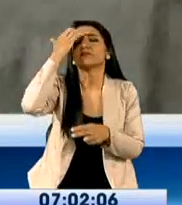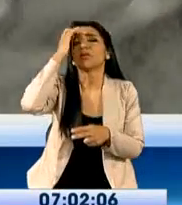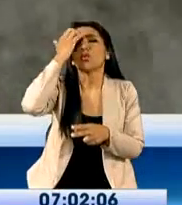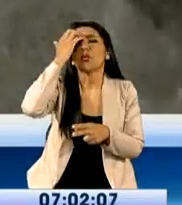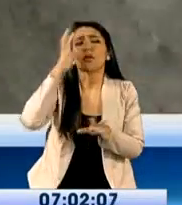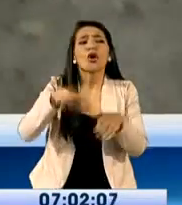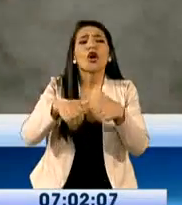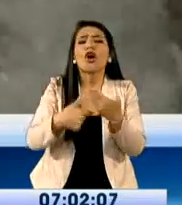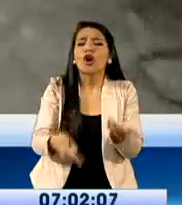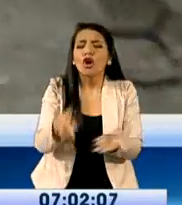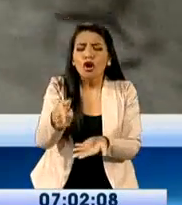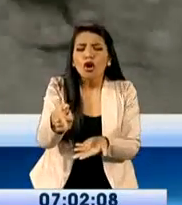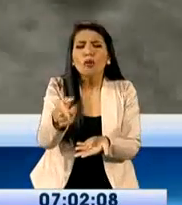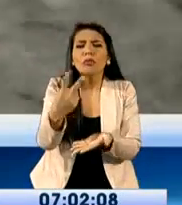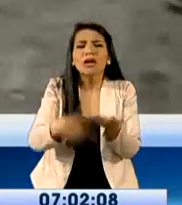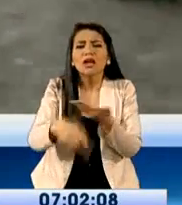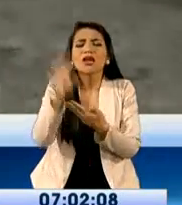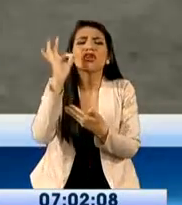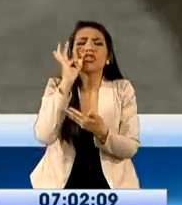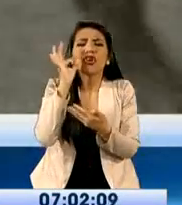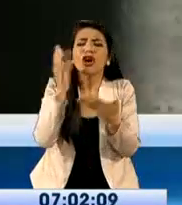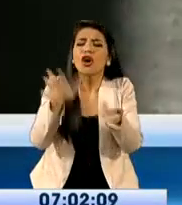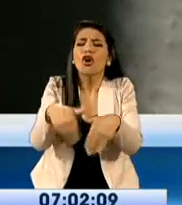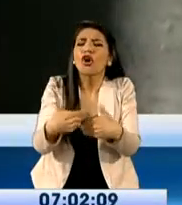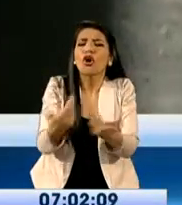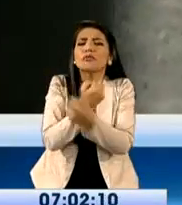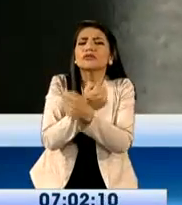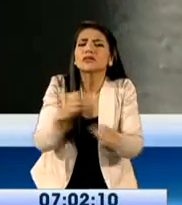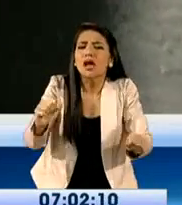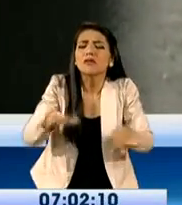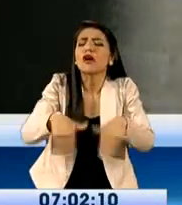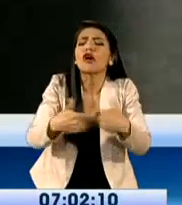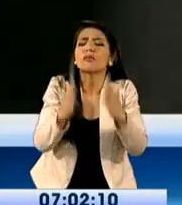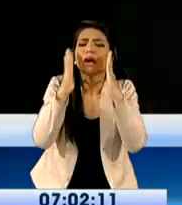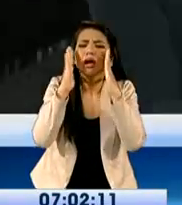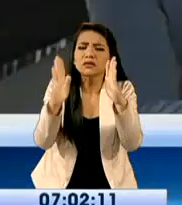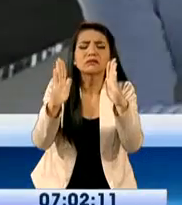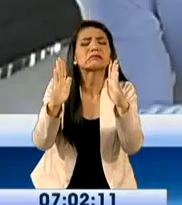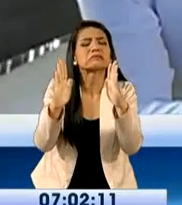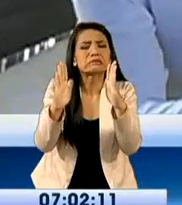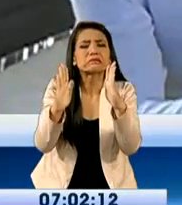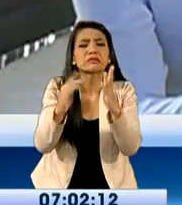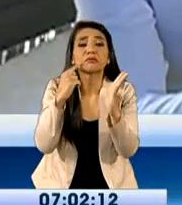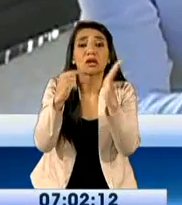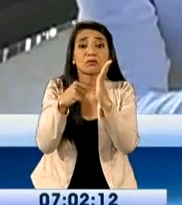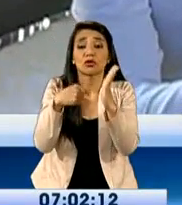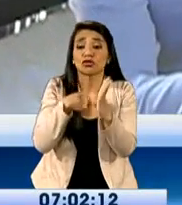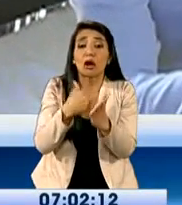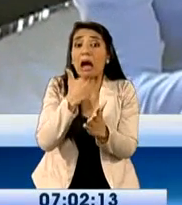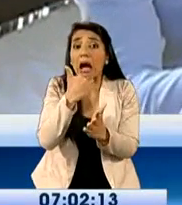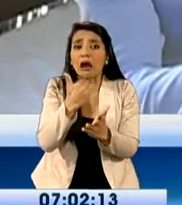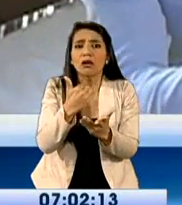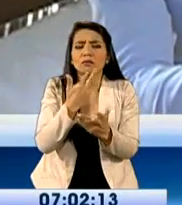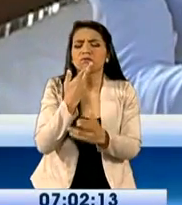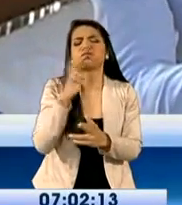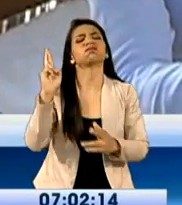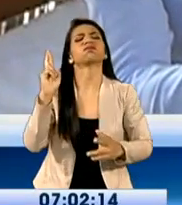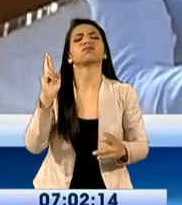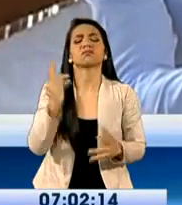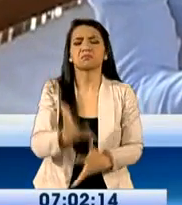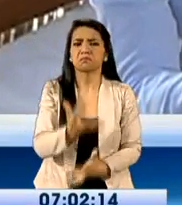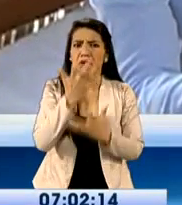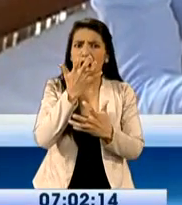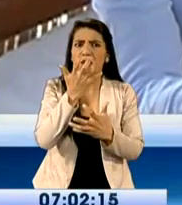un polvo que lo tiene atrapado en el ojo del desorden. Se ponía bravo, las ollas